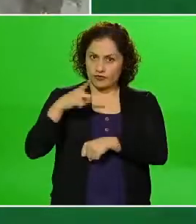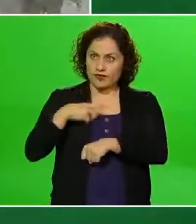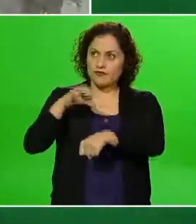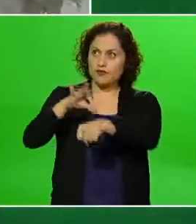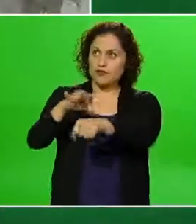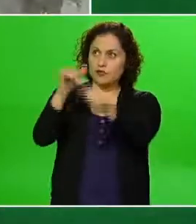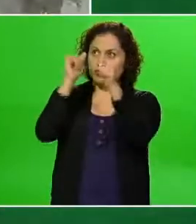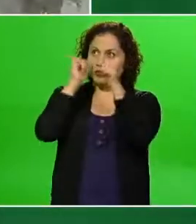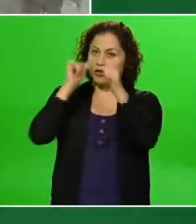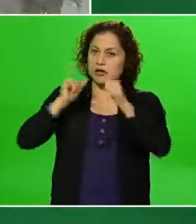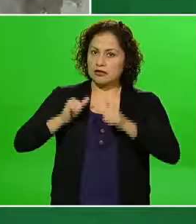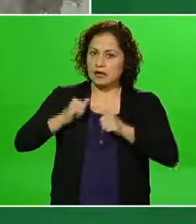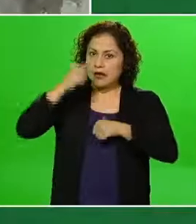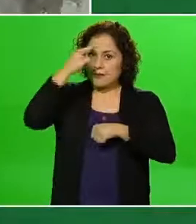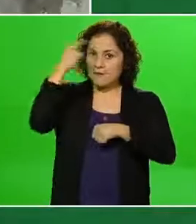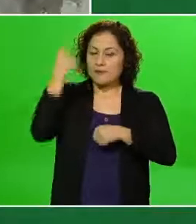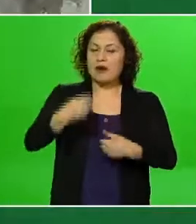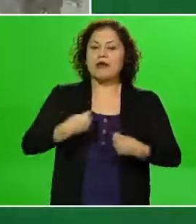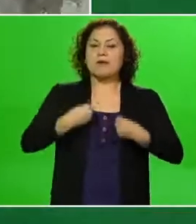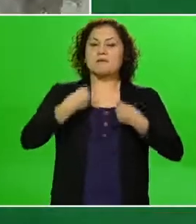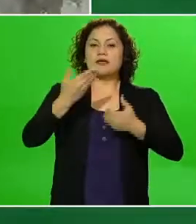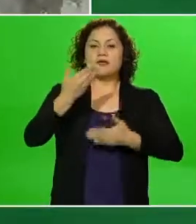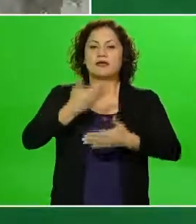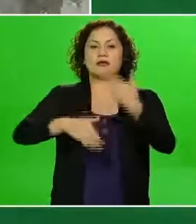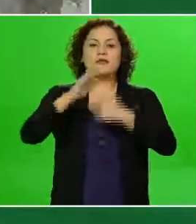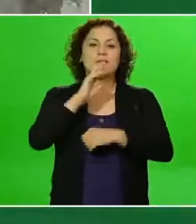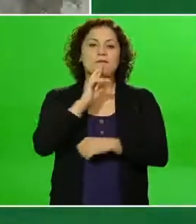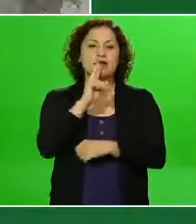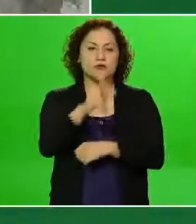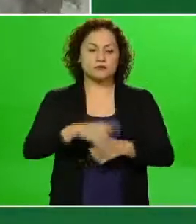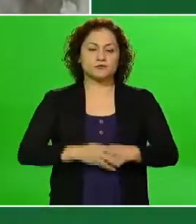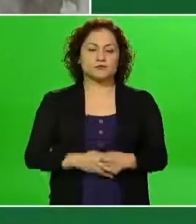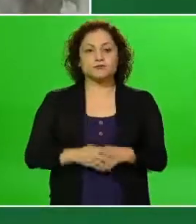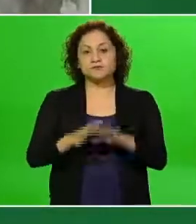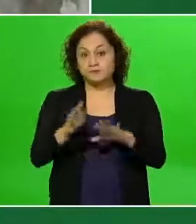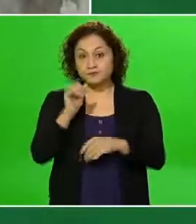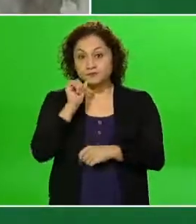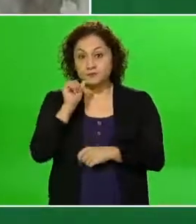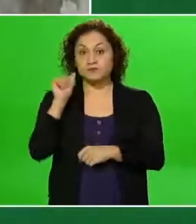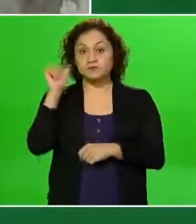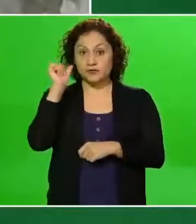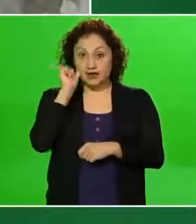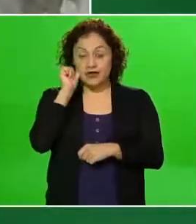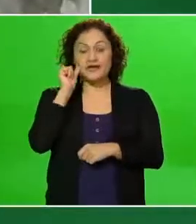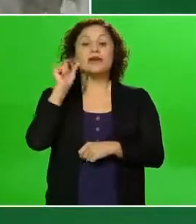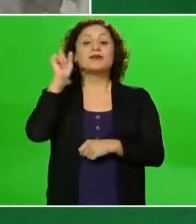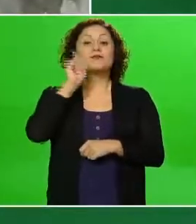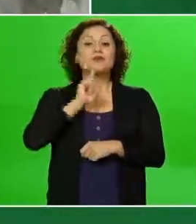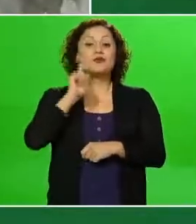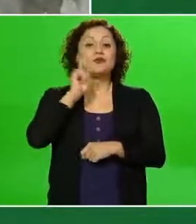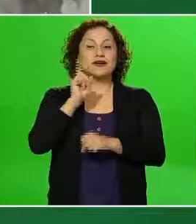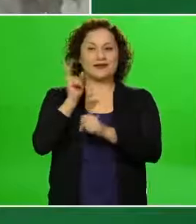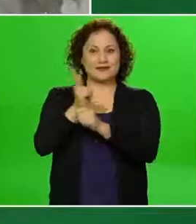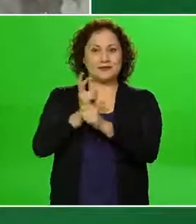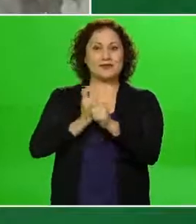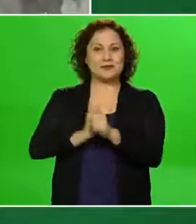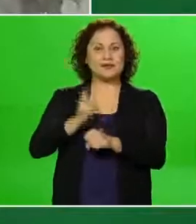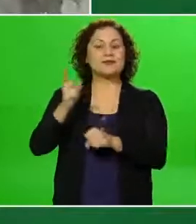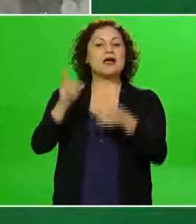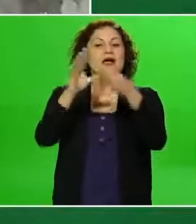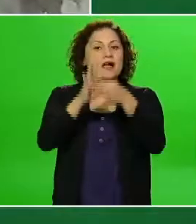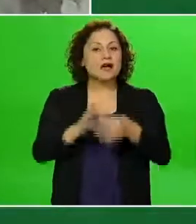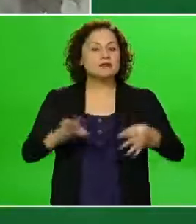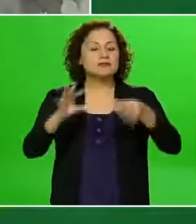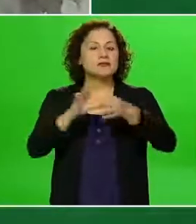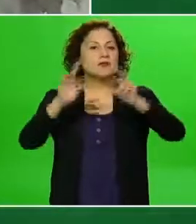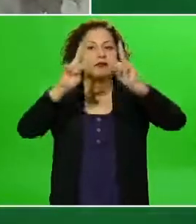tener una mejor calidad de vida. El día de ayer, nuestra ponente nos hablaba de la alimentación, la importancia de